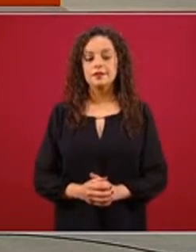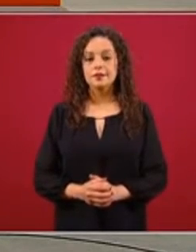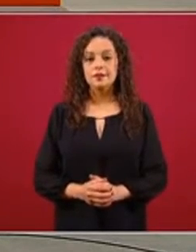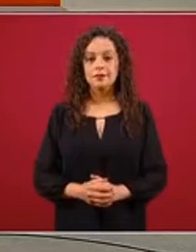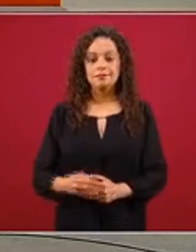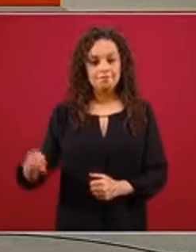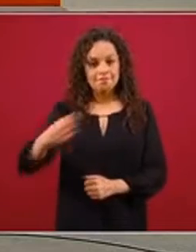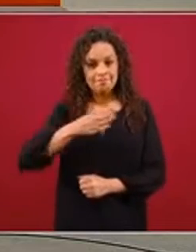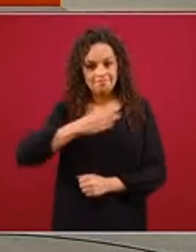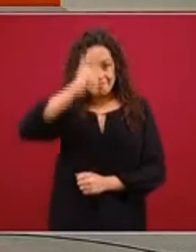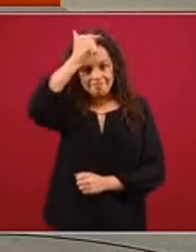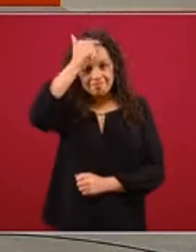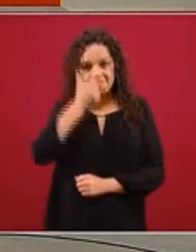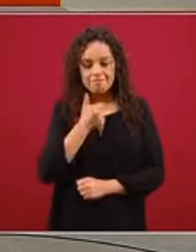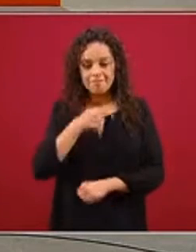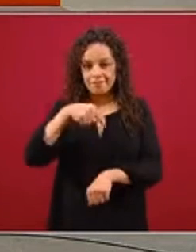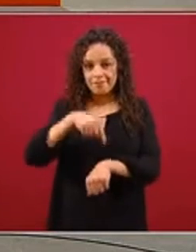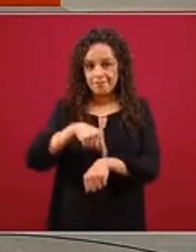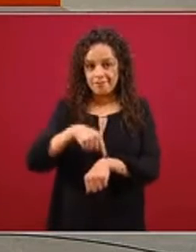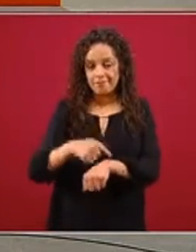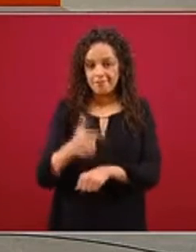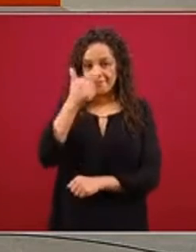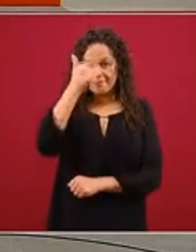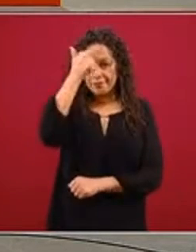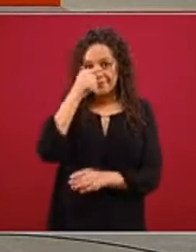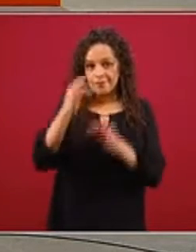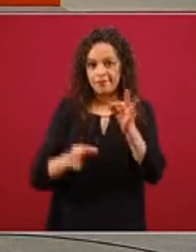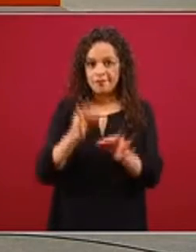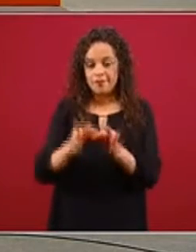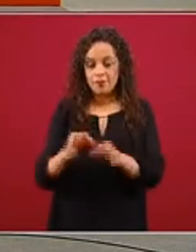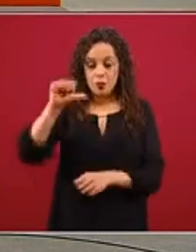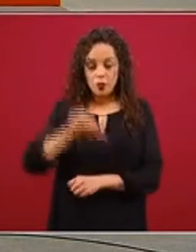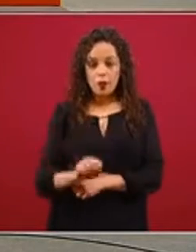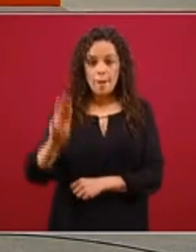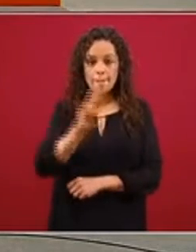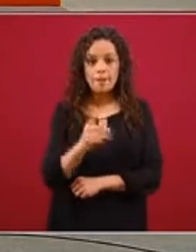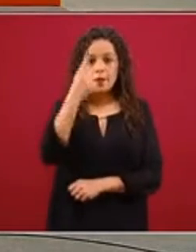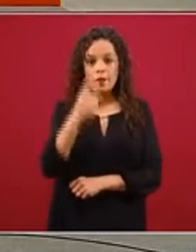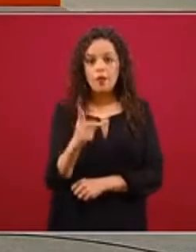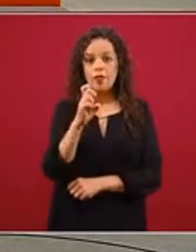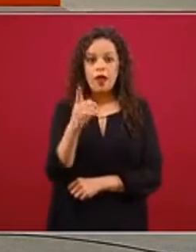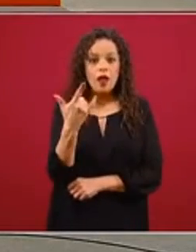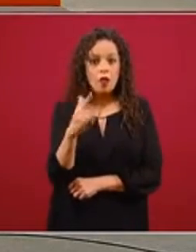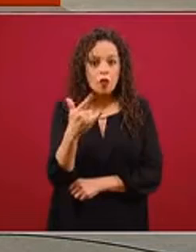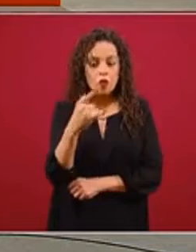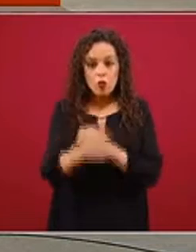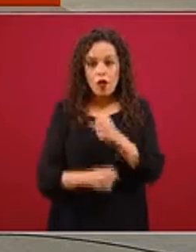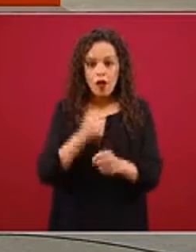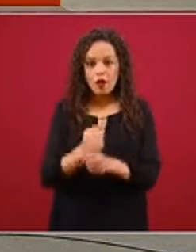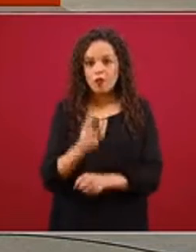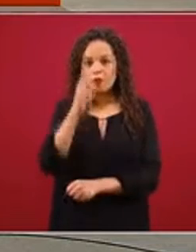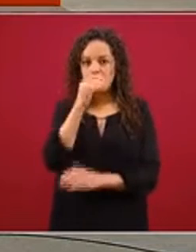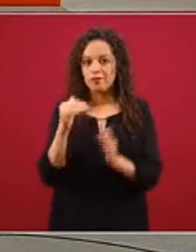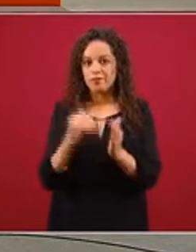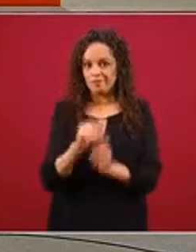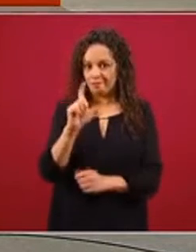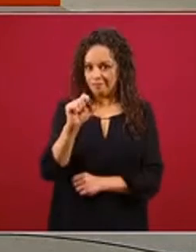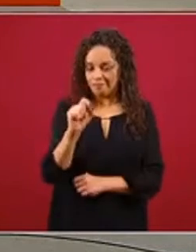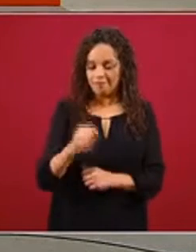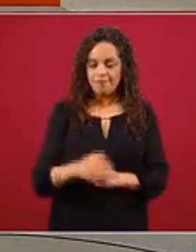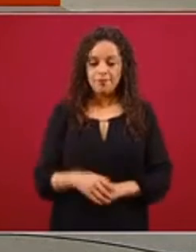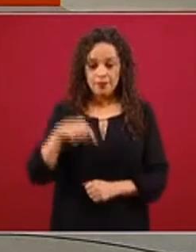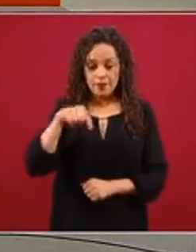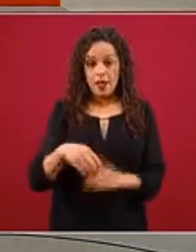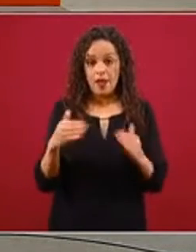Muy buenas noches. Son las 19 horas del miércoles 1 de julio del año 2020. Estamos en el